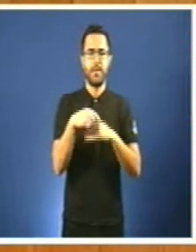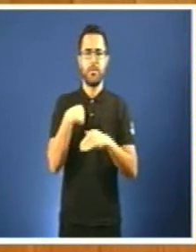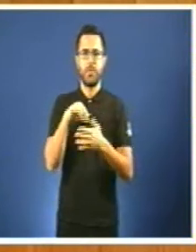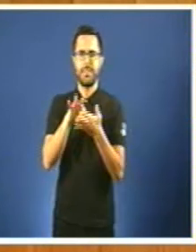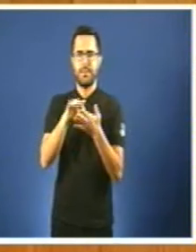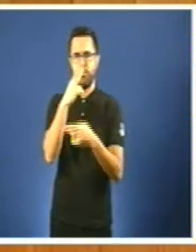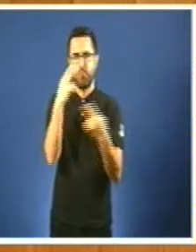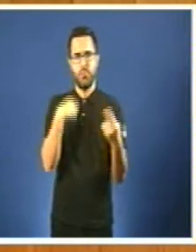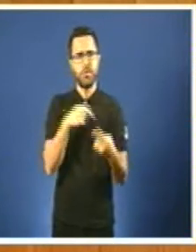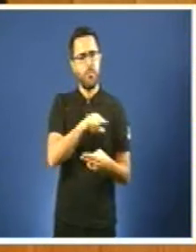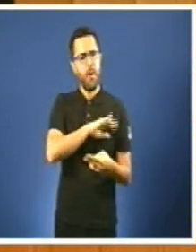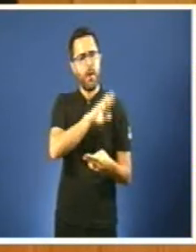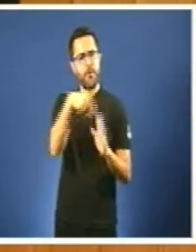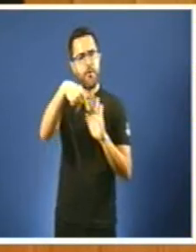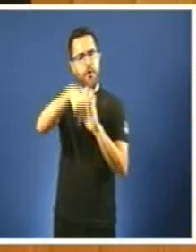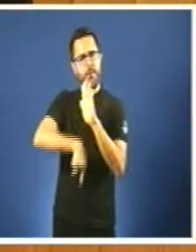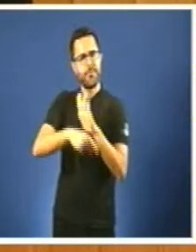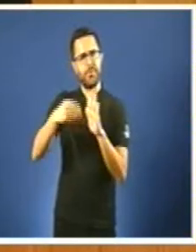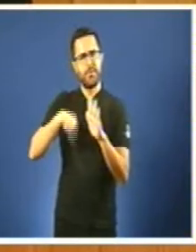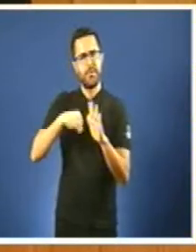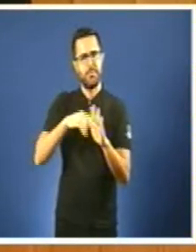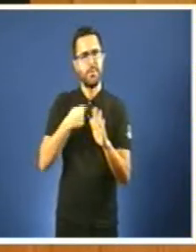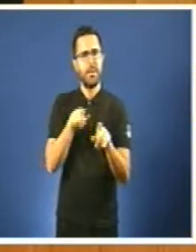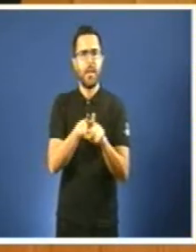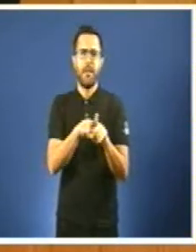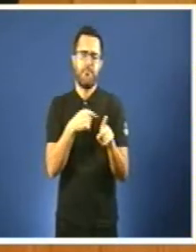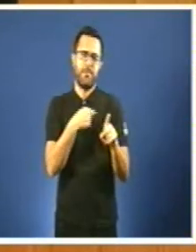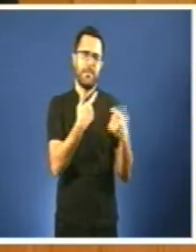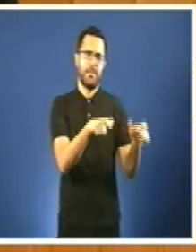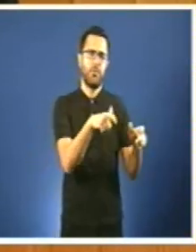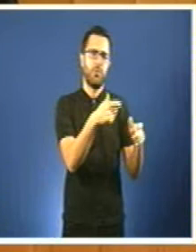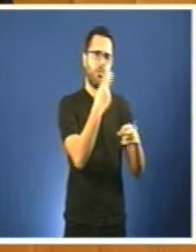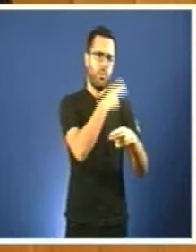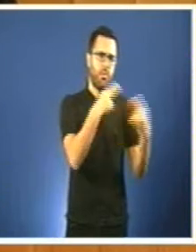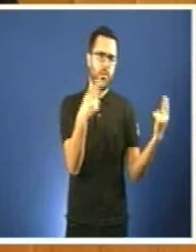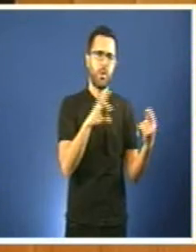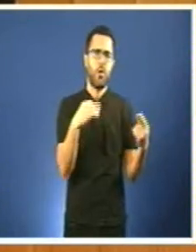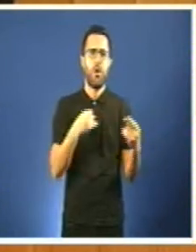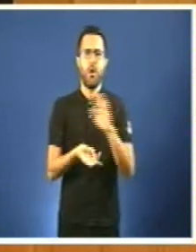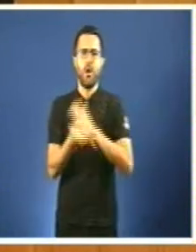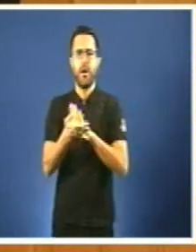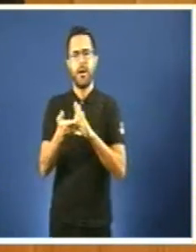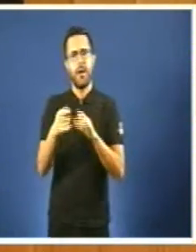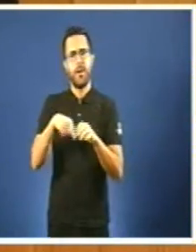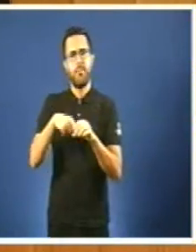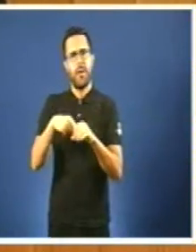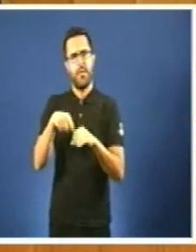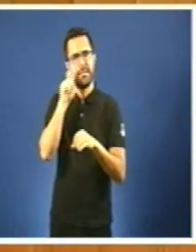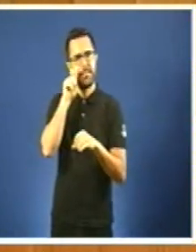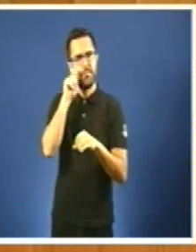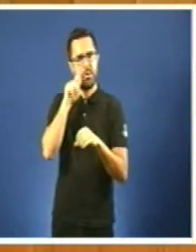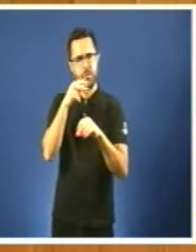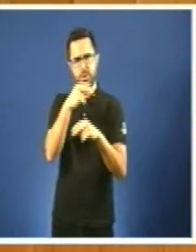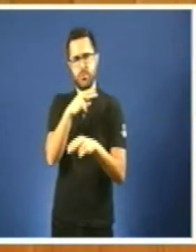ao sector público, a crear prazas de inspectores públicos para revisar e controlar o cumprimento dos pregos de